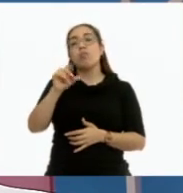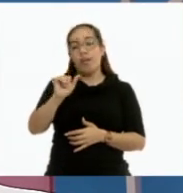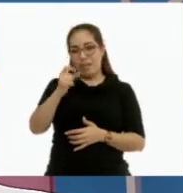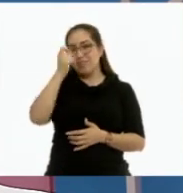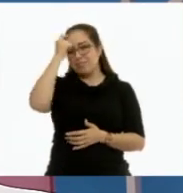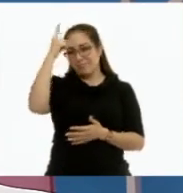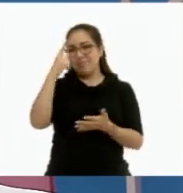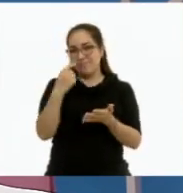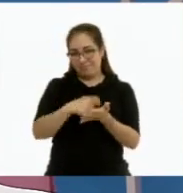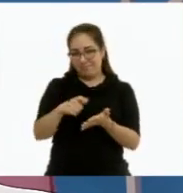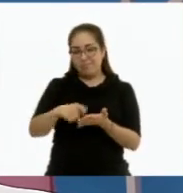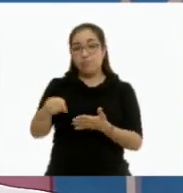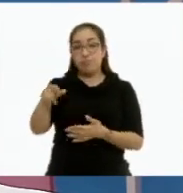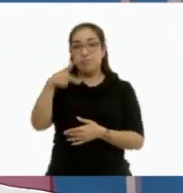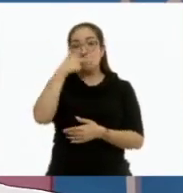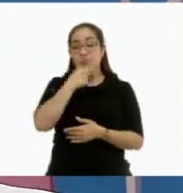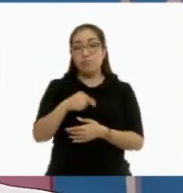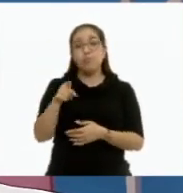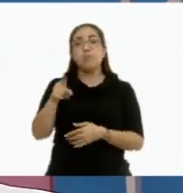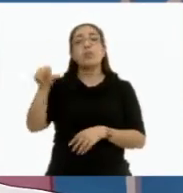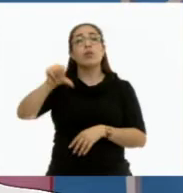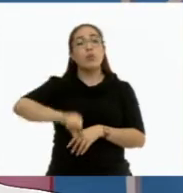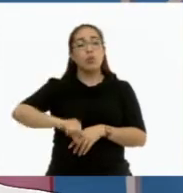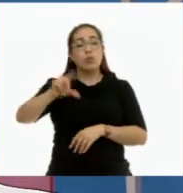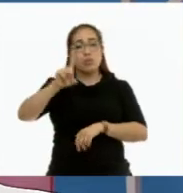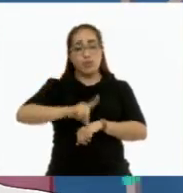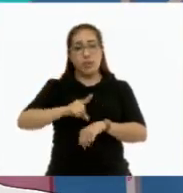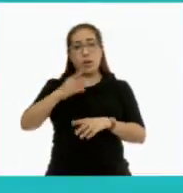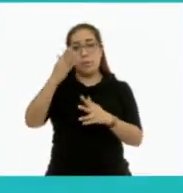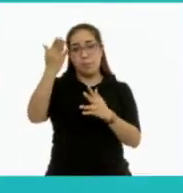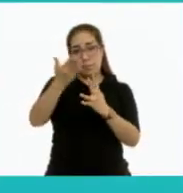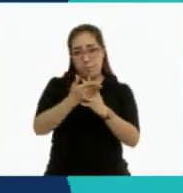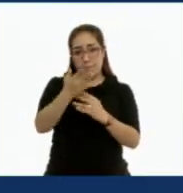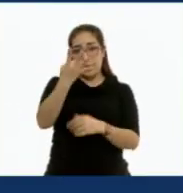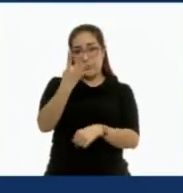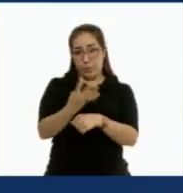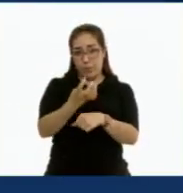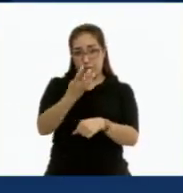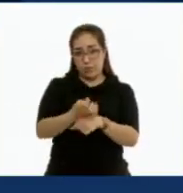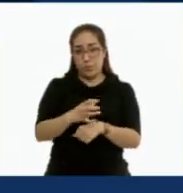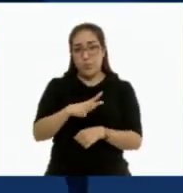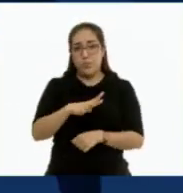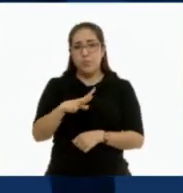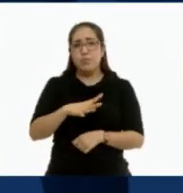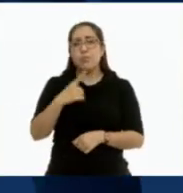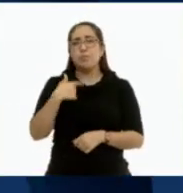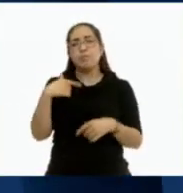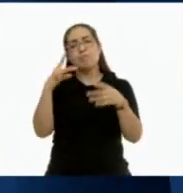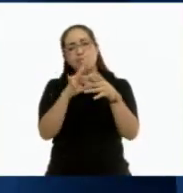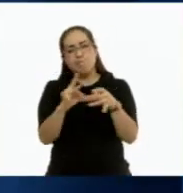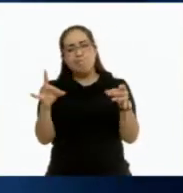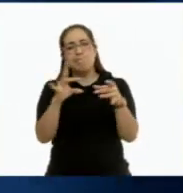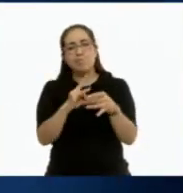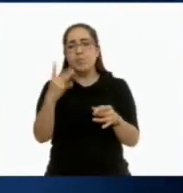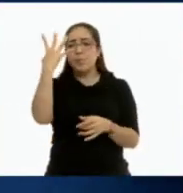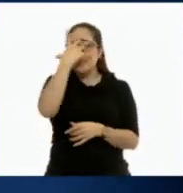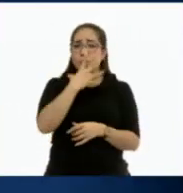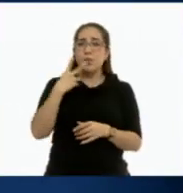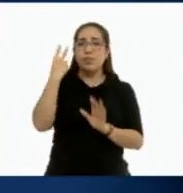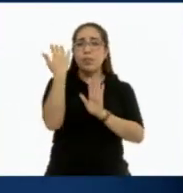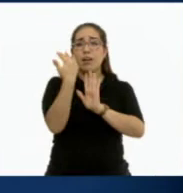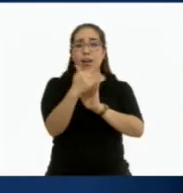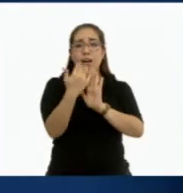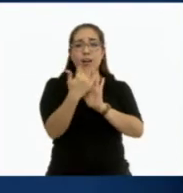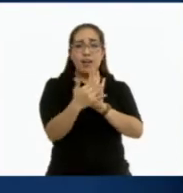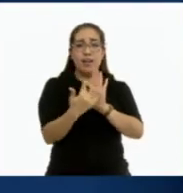leer hoy el fragmento número 4. Les voy a compartir unas estrofas muy, muy bonitas antes